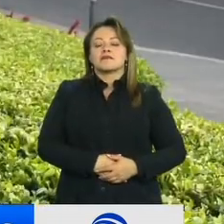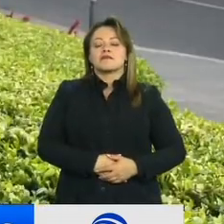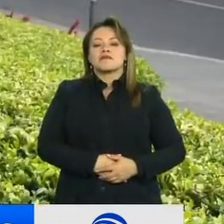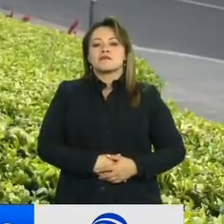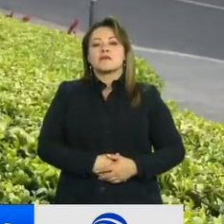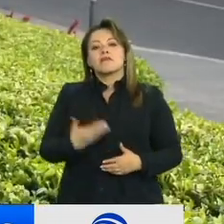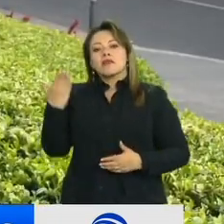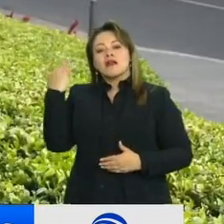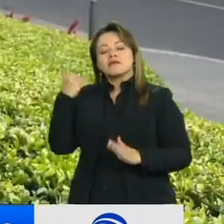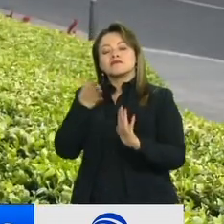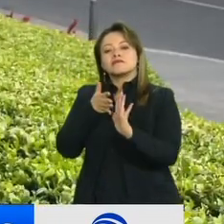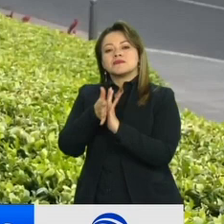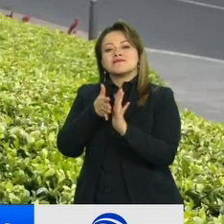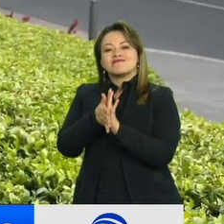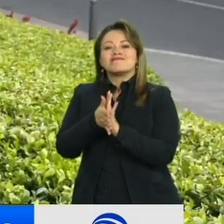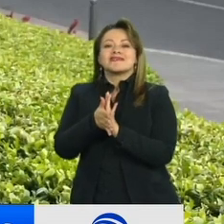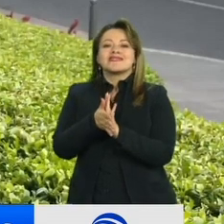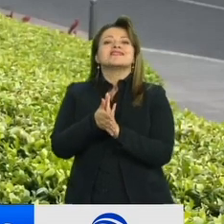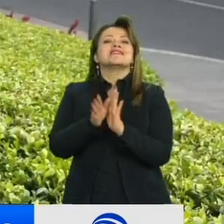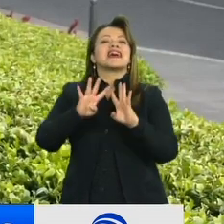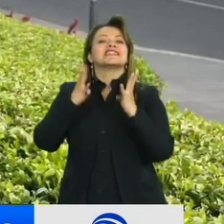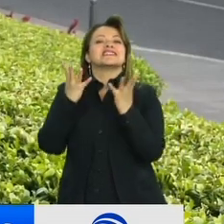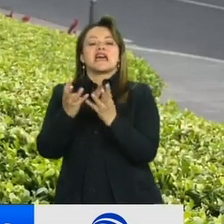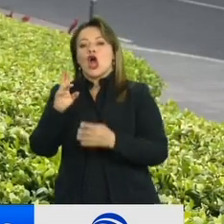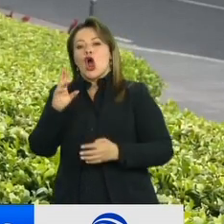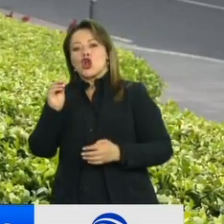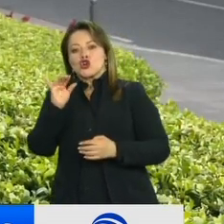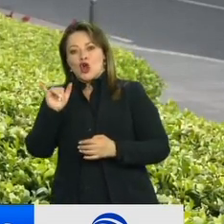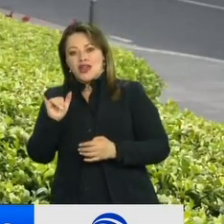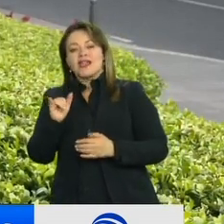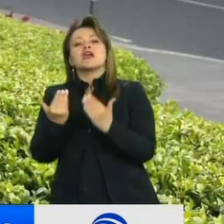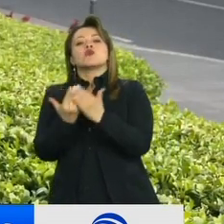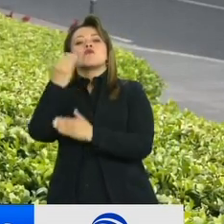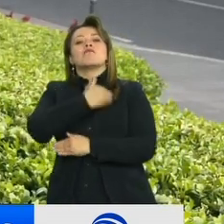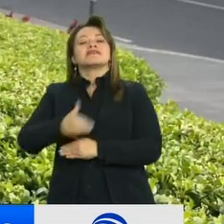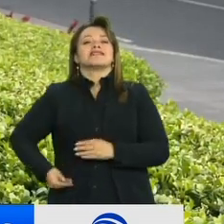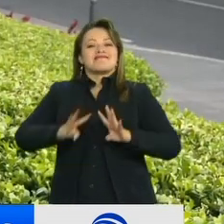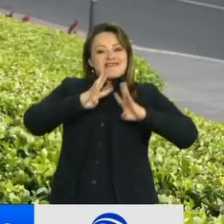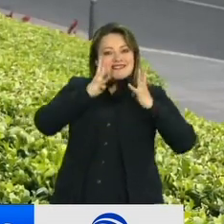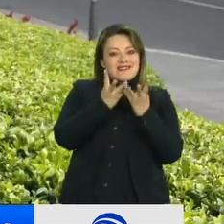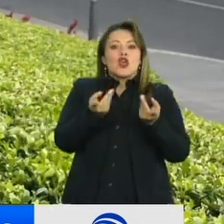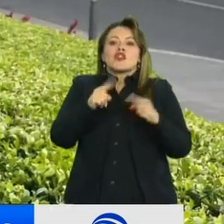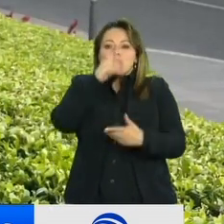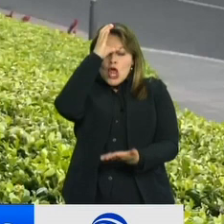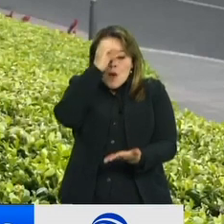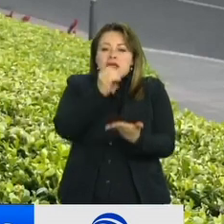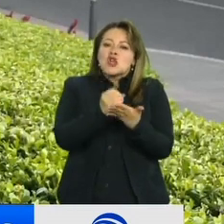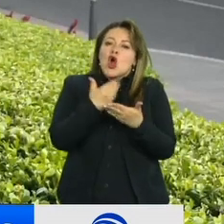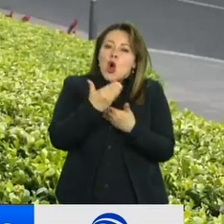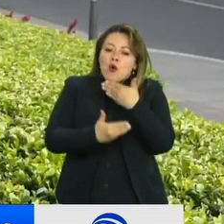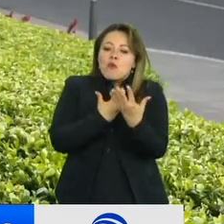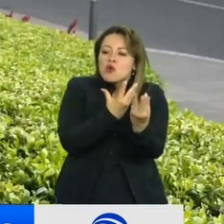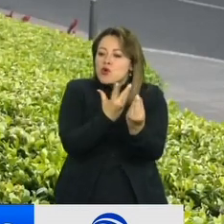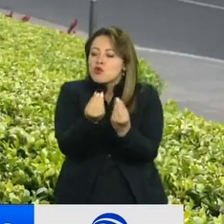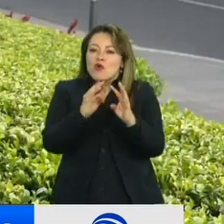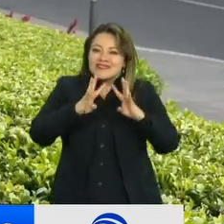Hace pocos minutos estuvimos hablando con el senador Roy Barreras, quien es el nuevo presidente del Senado, y nos comentó precisamente cómo va toda esa conformación del Senado